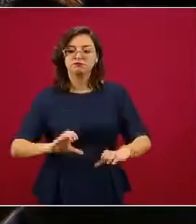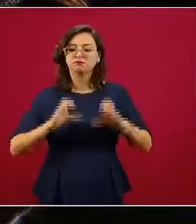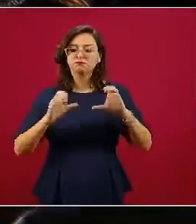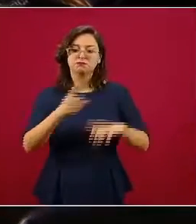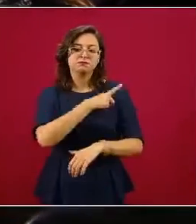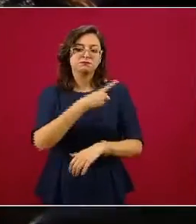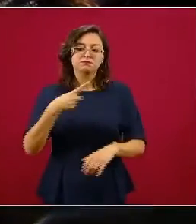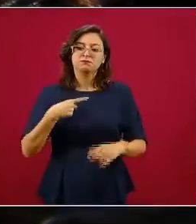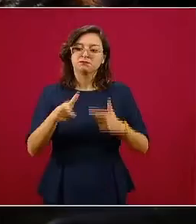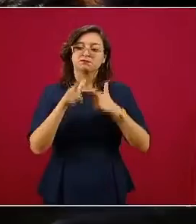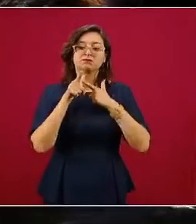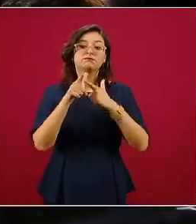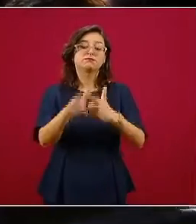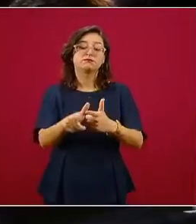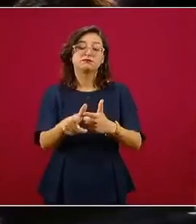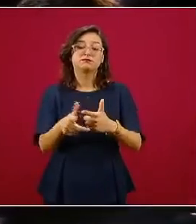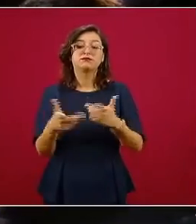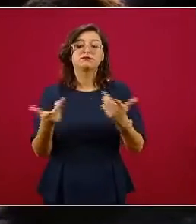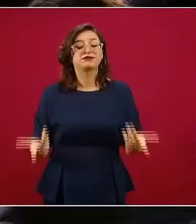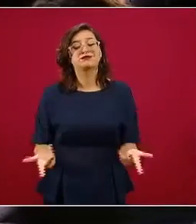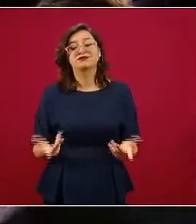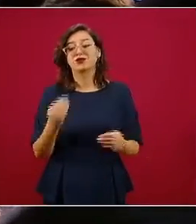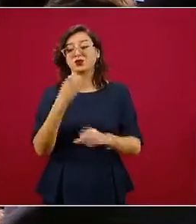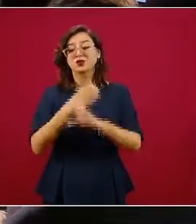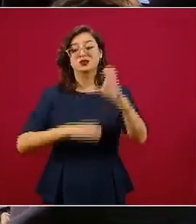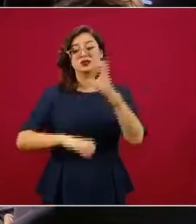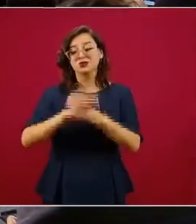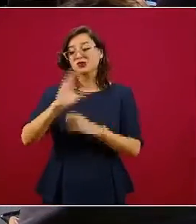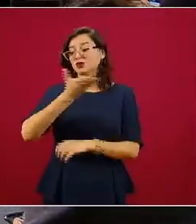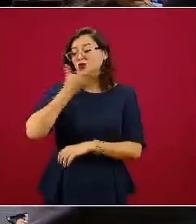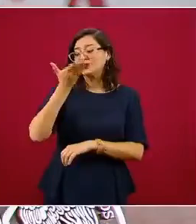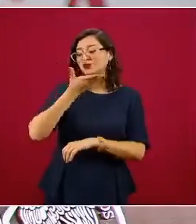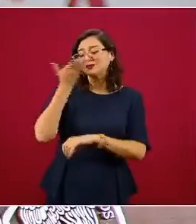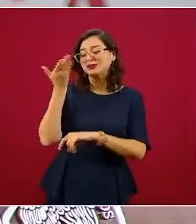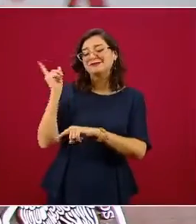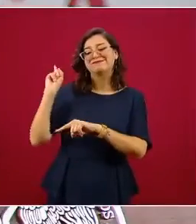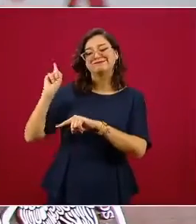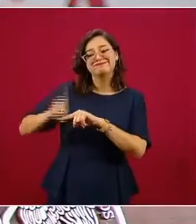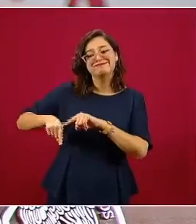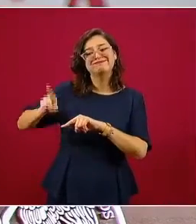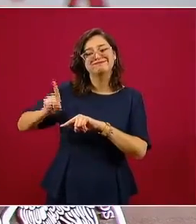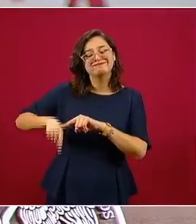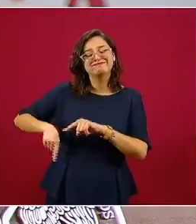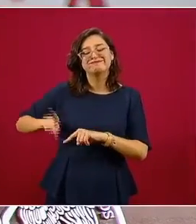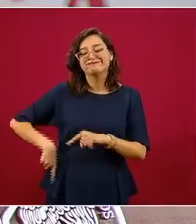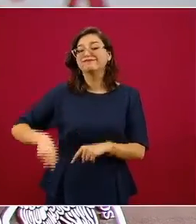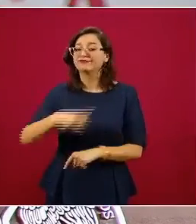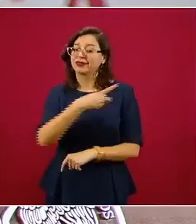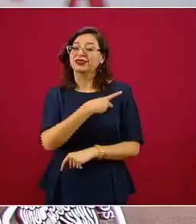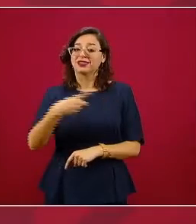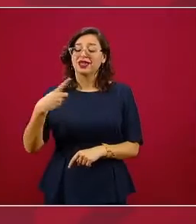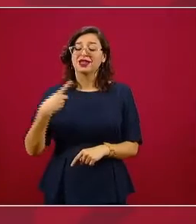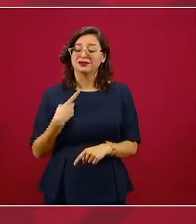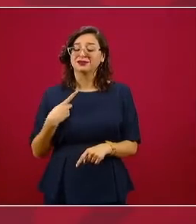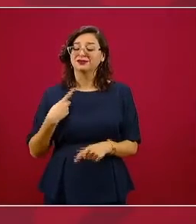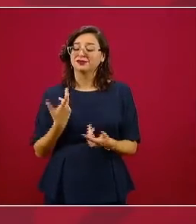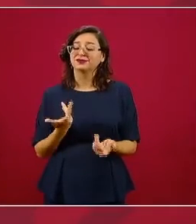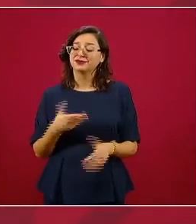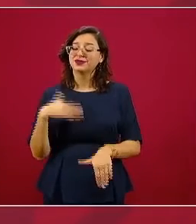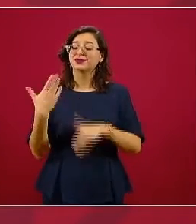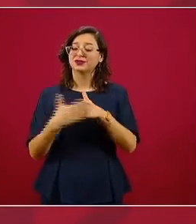y cambiar muchas cosas. Ya vamos también a hablar de eso. O